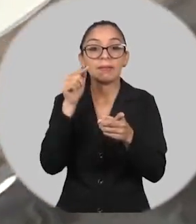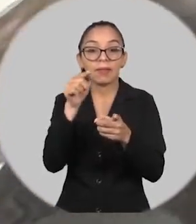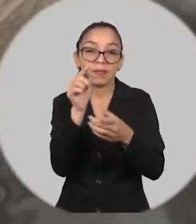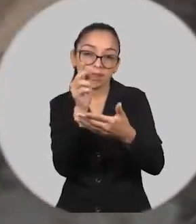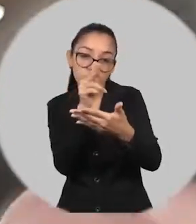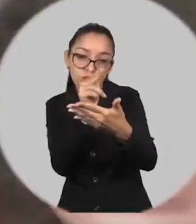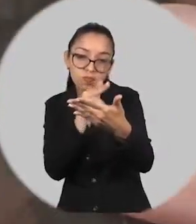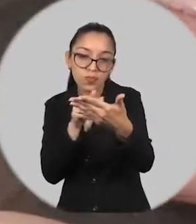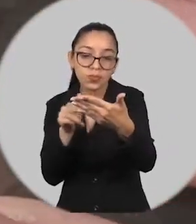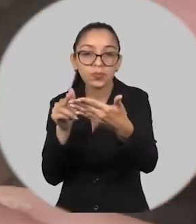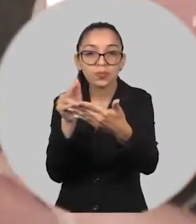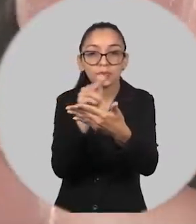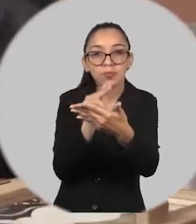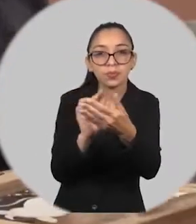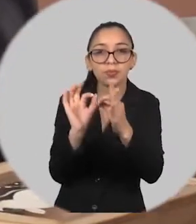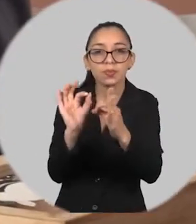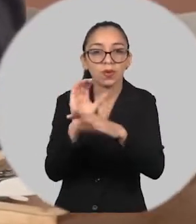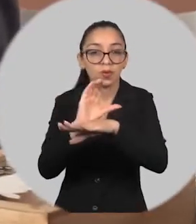esto.